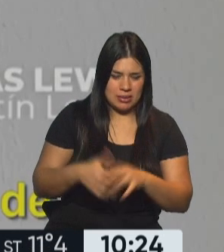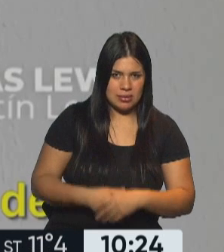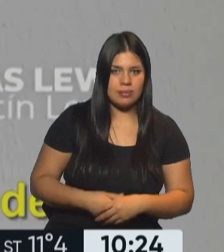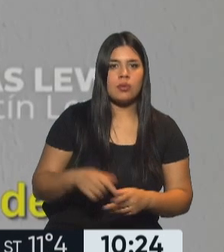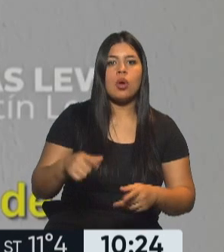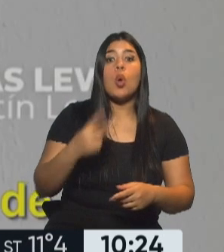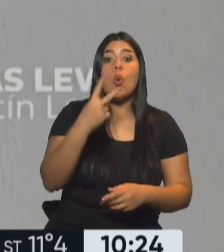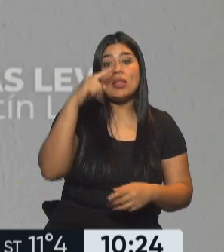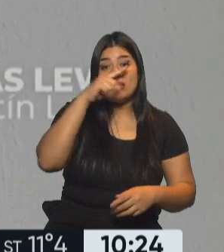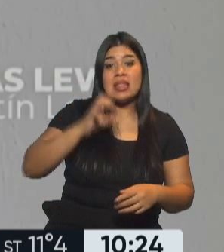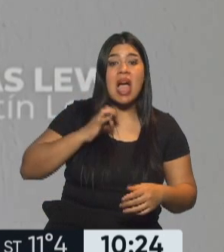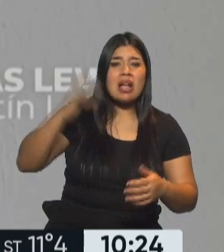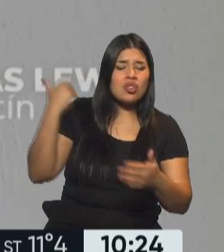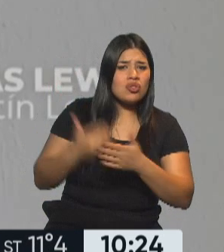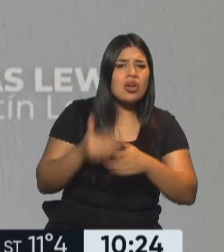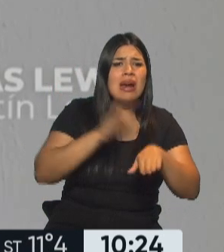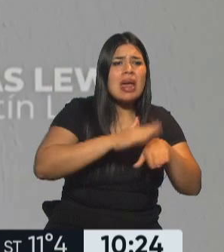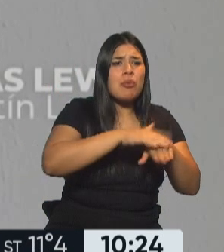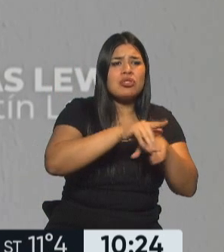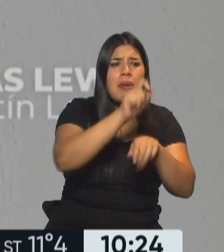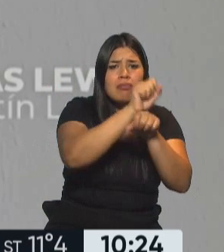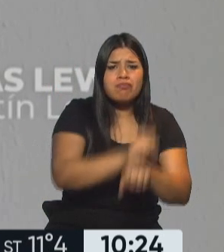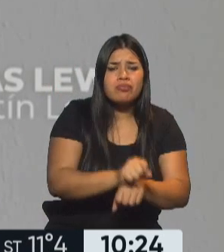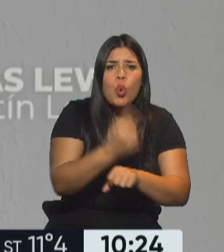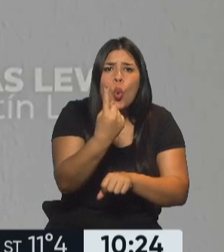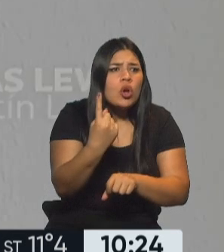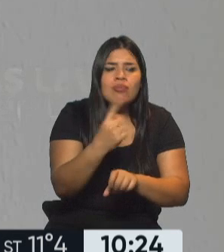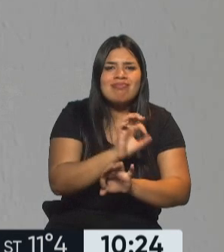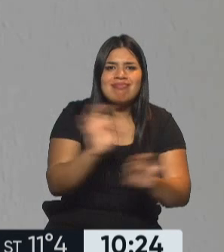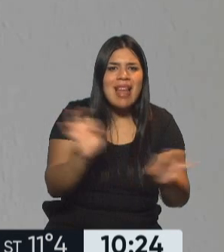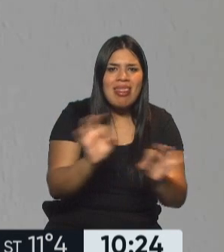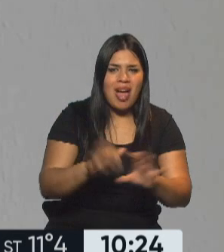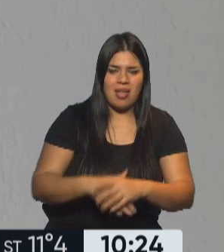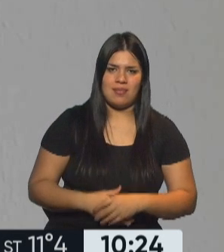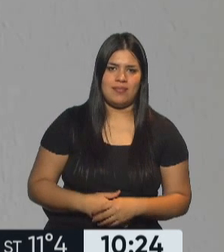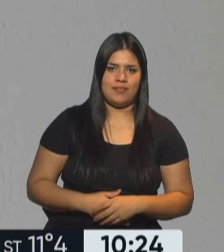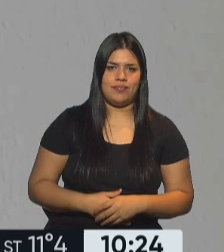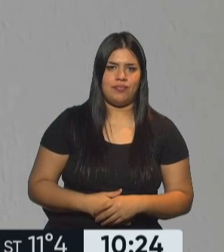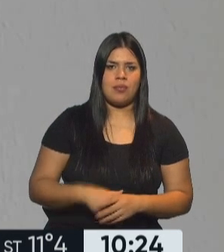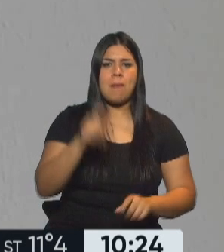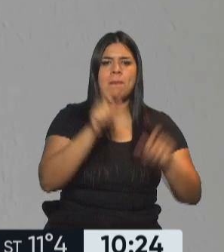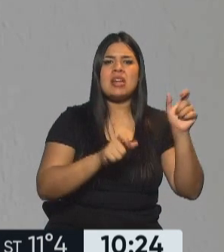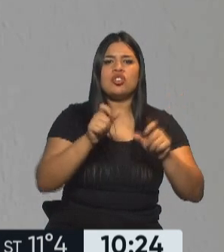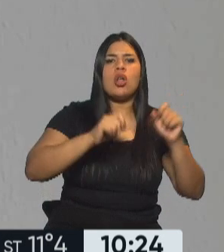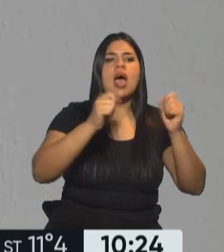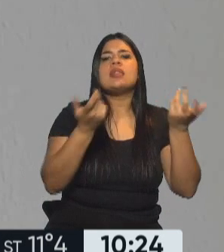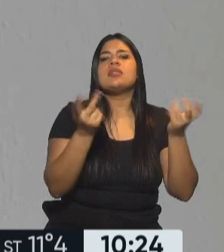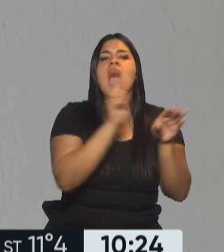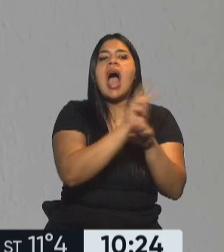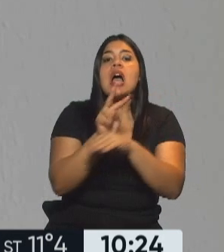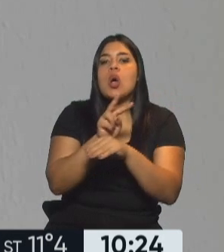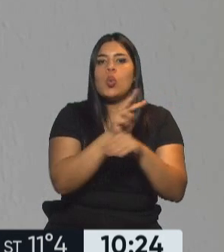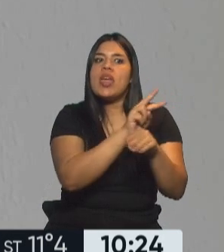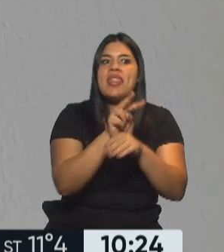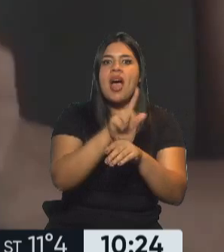no haya un solo culpable, que sea la impunidad la que gana, que los encubridores sigan libres, que no sepamos la verdad y